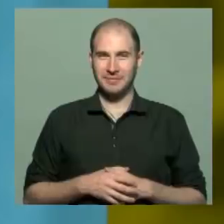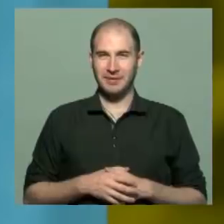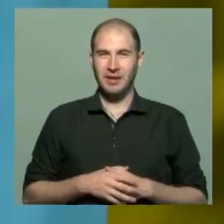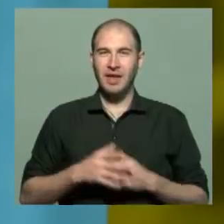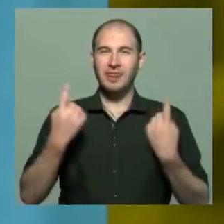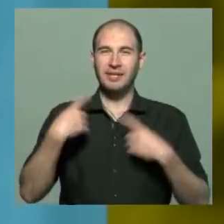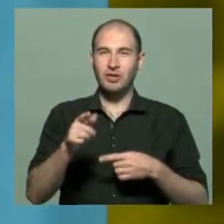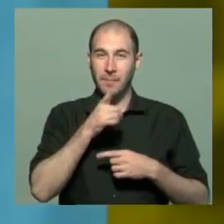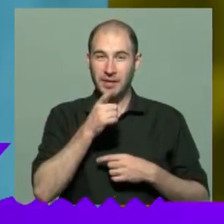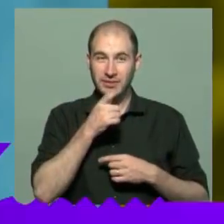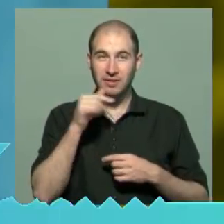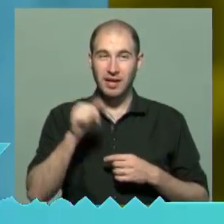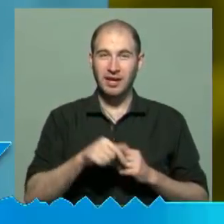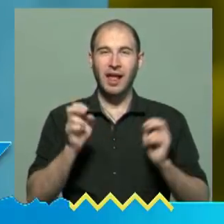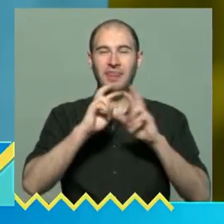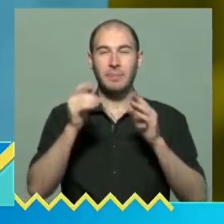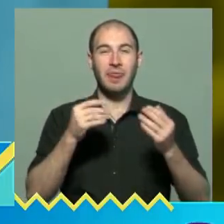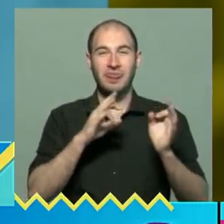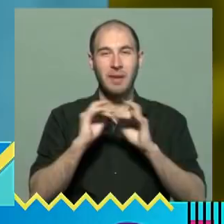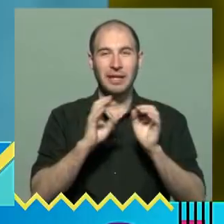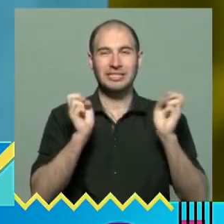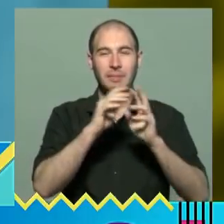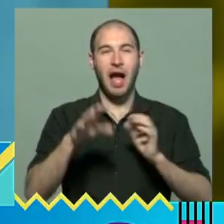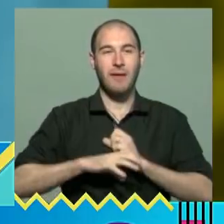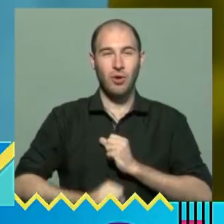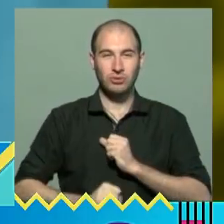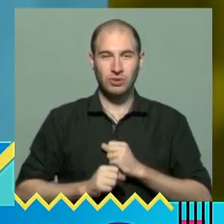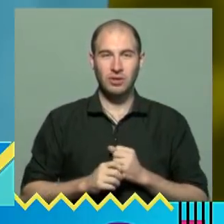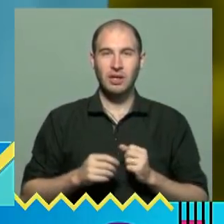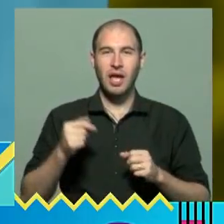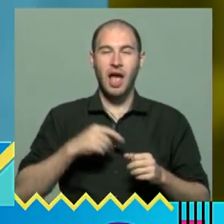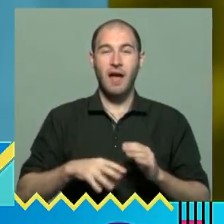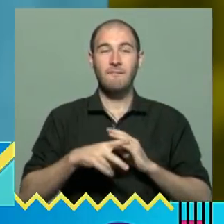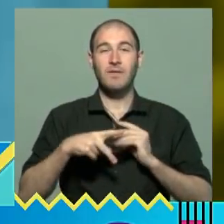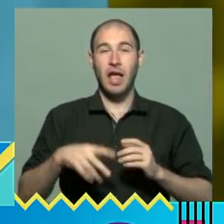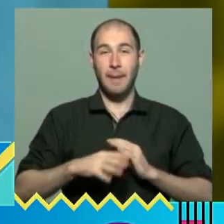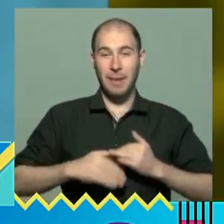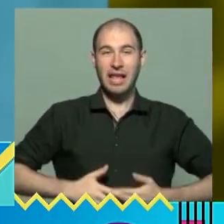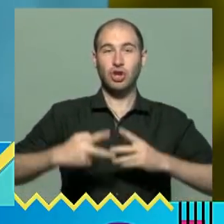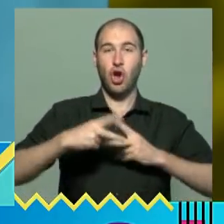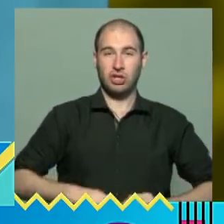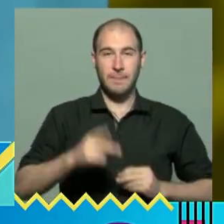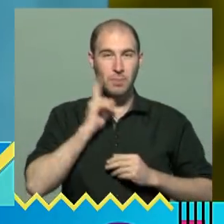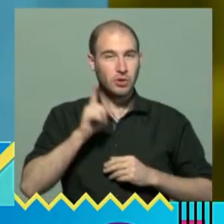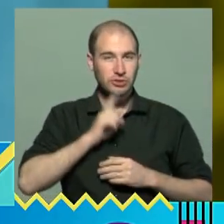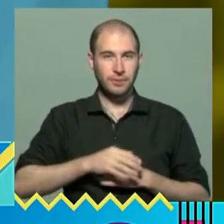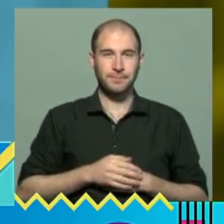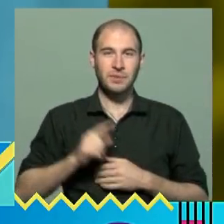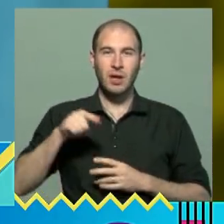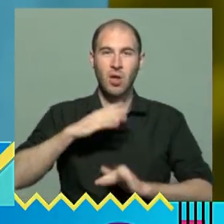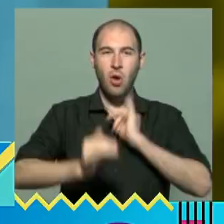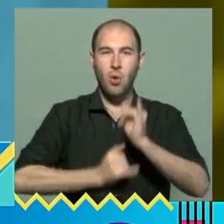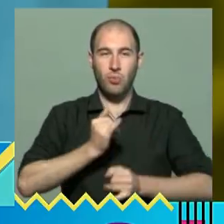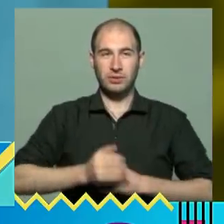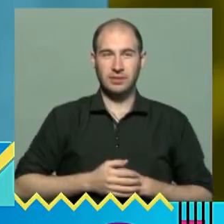Bien, Distintos Parecidos se metió en el debate acerca del aborto, ¿sí? De la interrupción voluntaria del embarazo. Estamos hablando